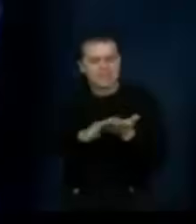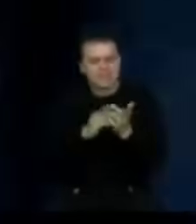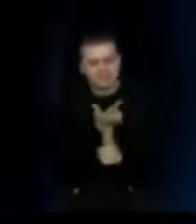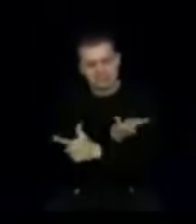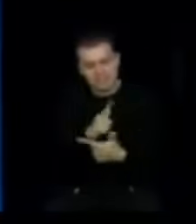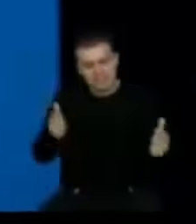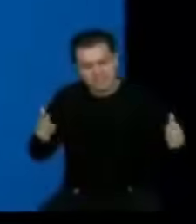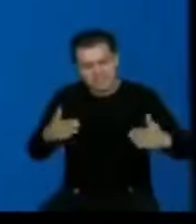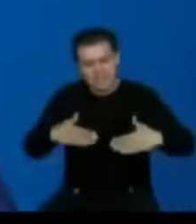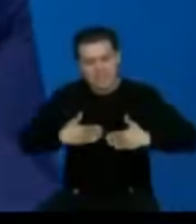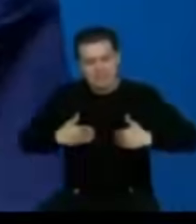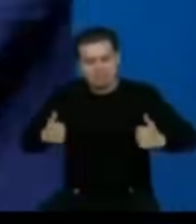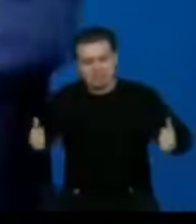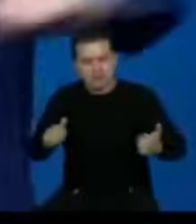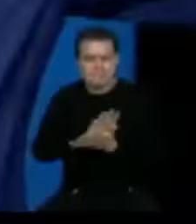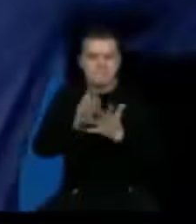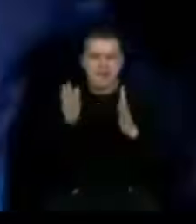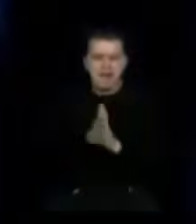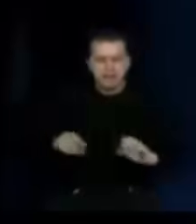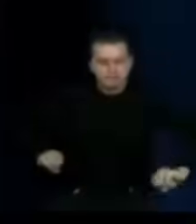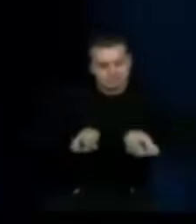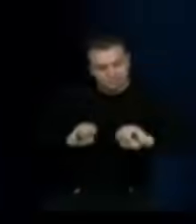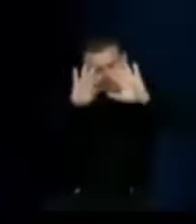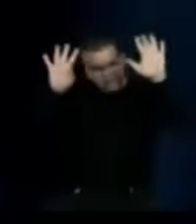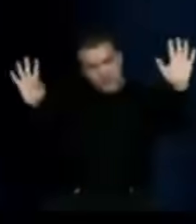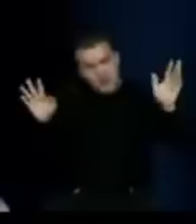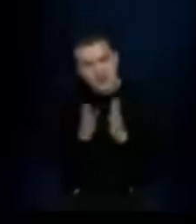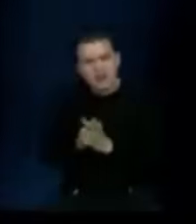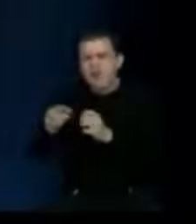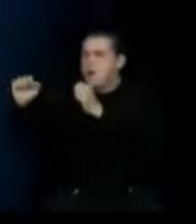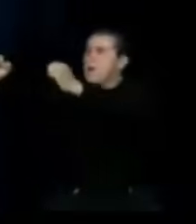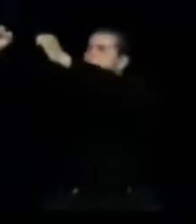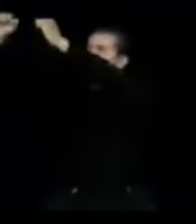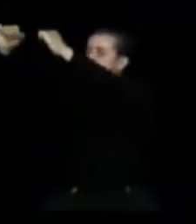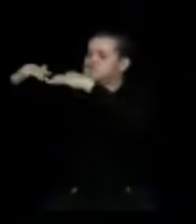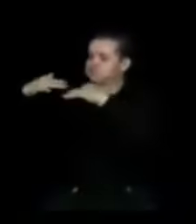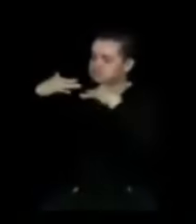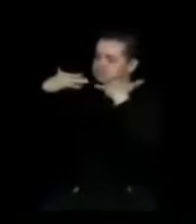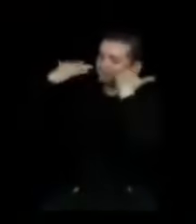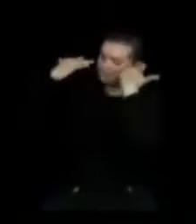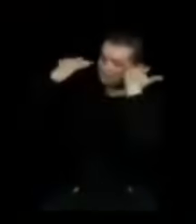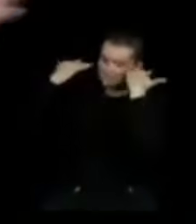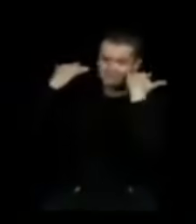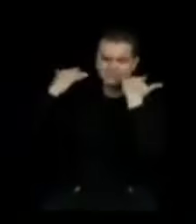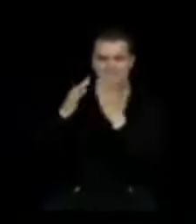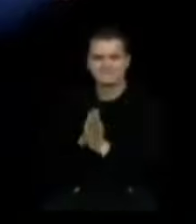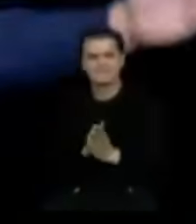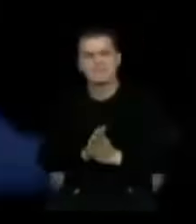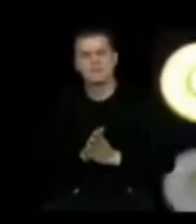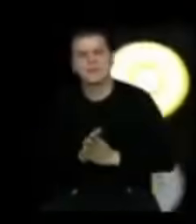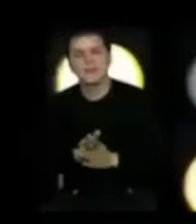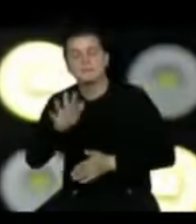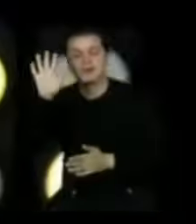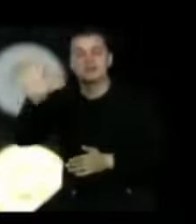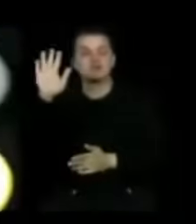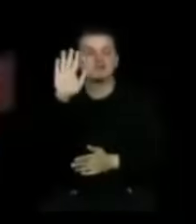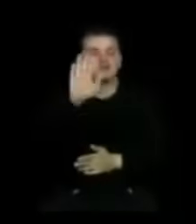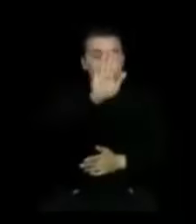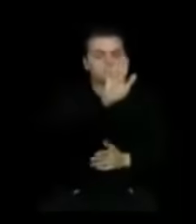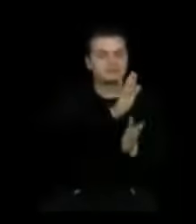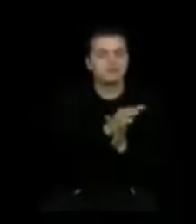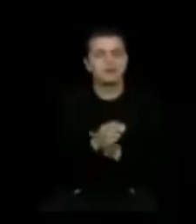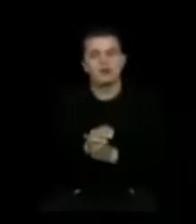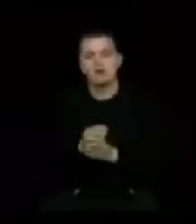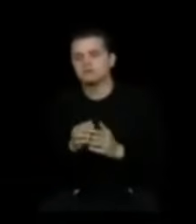libertad, gozo, paz, glorias que provienen de Dios. Vayan ustedes,